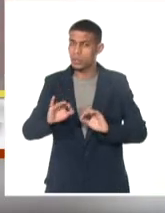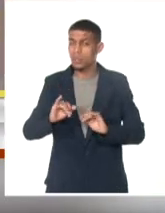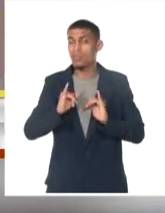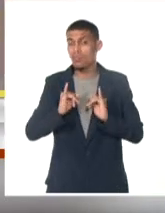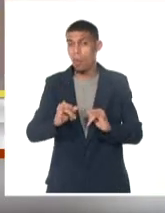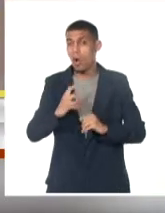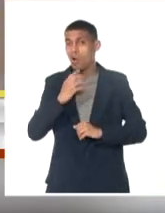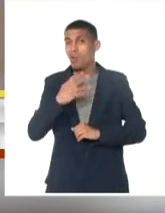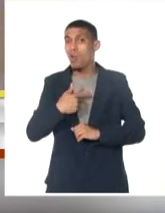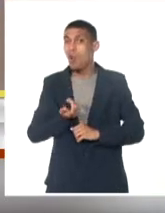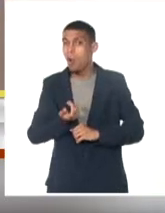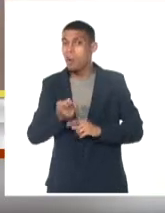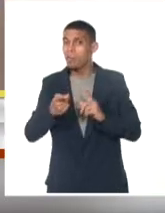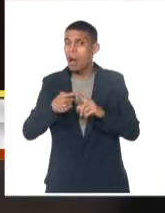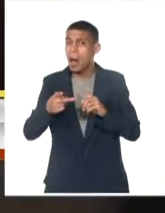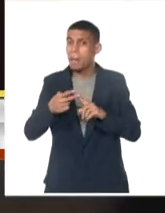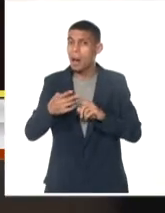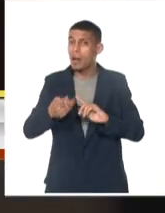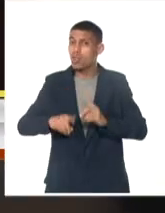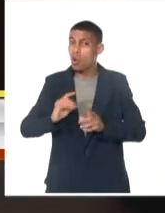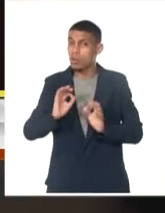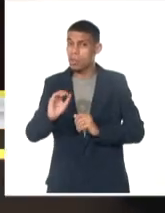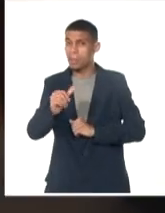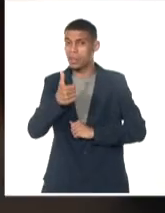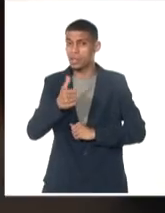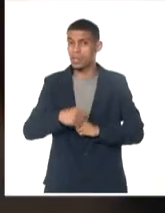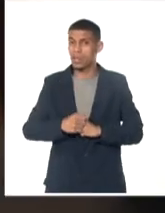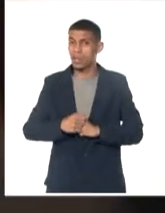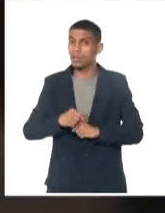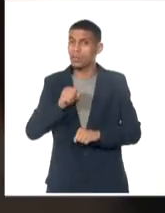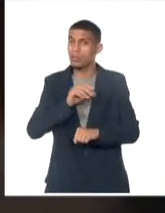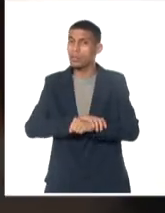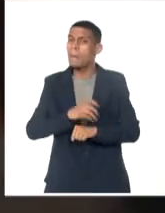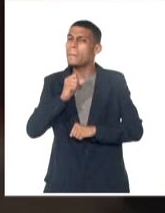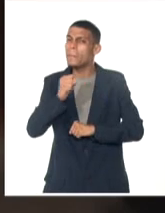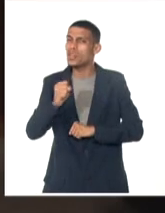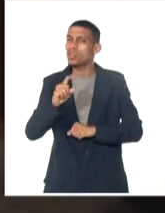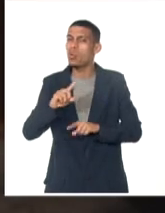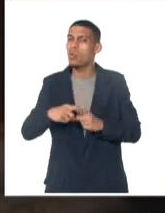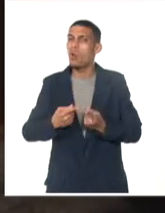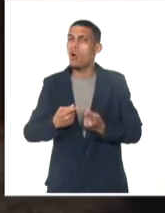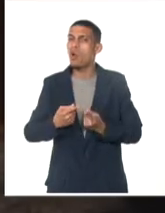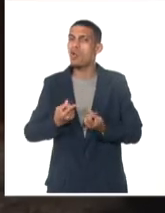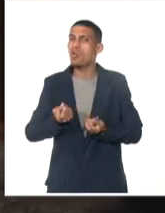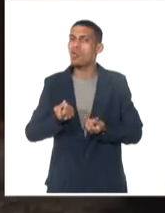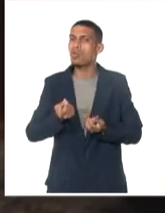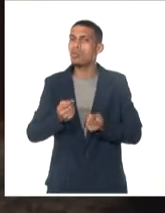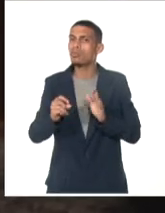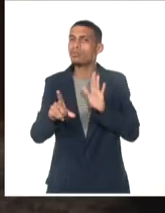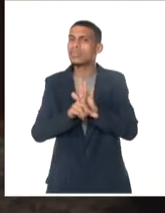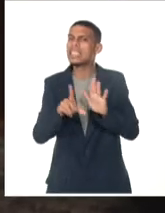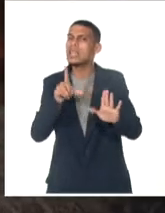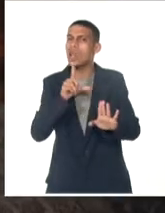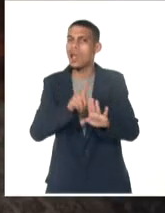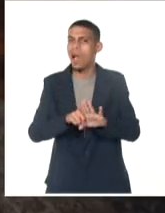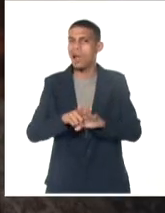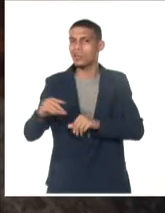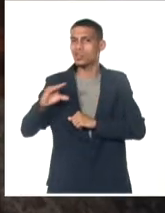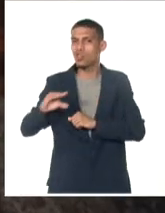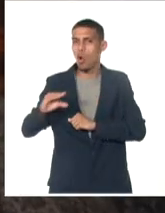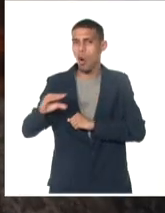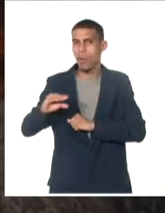versión dentro del procedimiento contra el mandatario, acusado de peculado, lo que en otras palabras significa malversación de los fondos